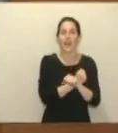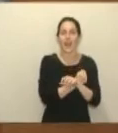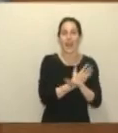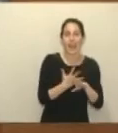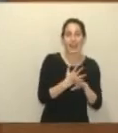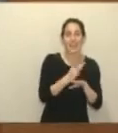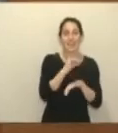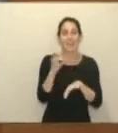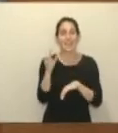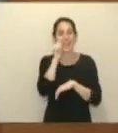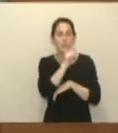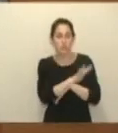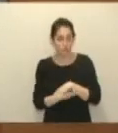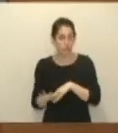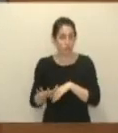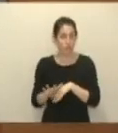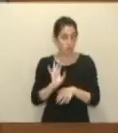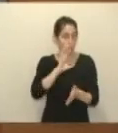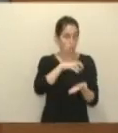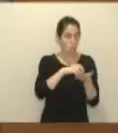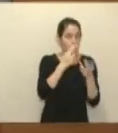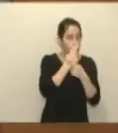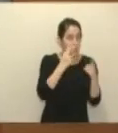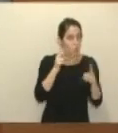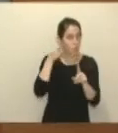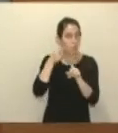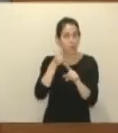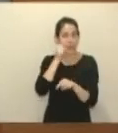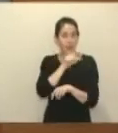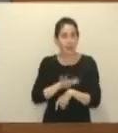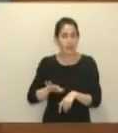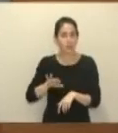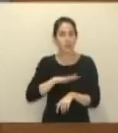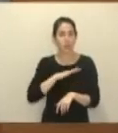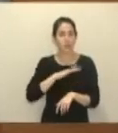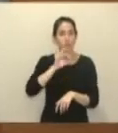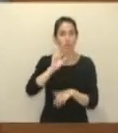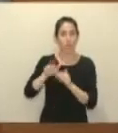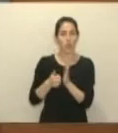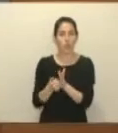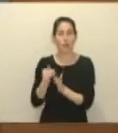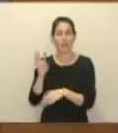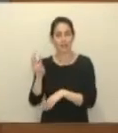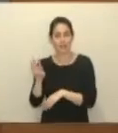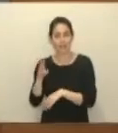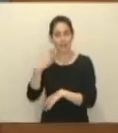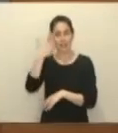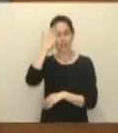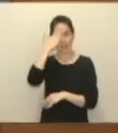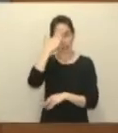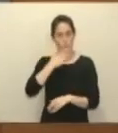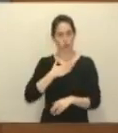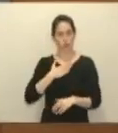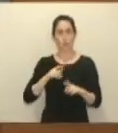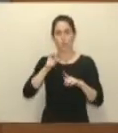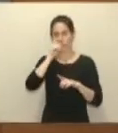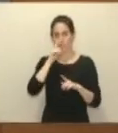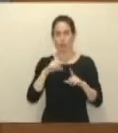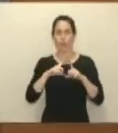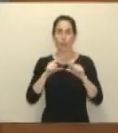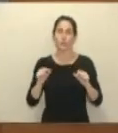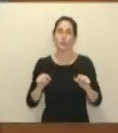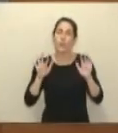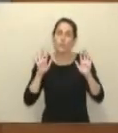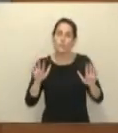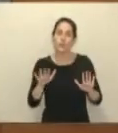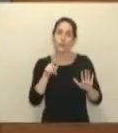públicos dirigidos también a la población infantil de 0 a 3 años, cuya titularidad es del Principado de Asturias, pero que